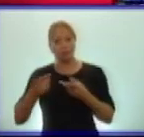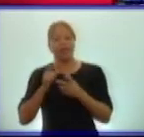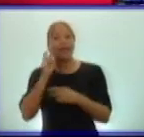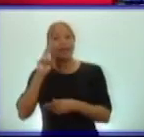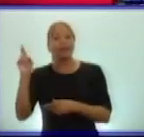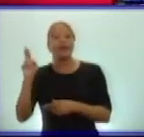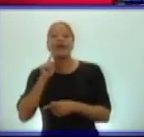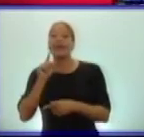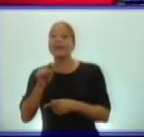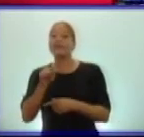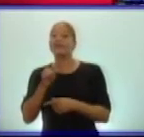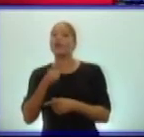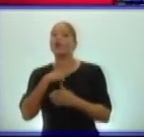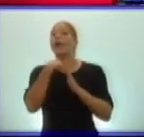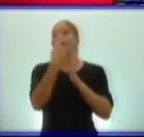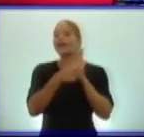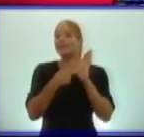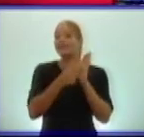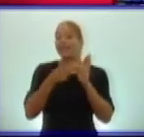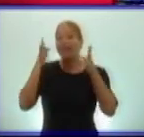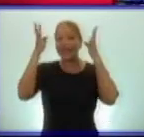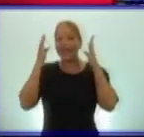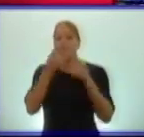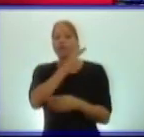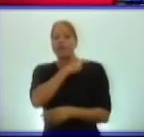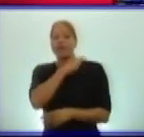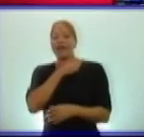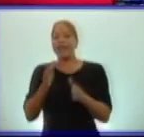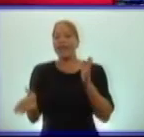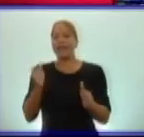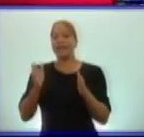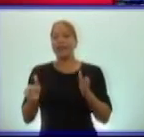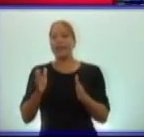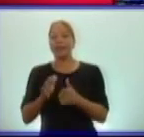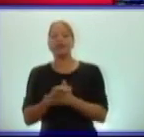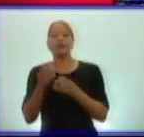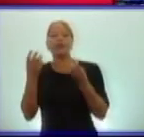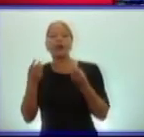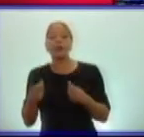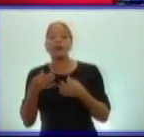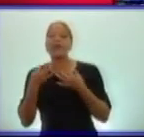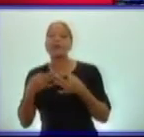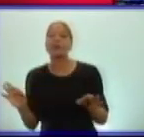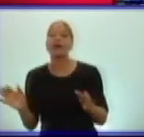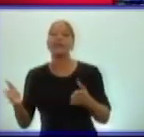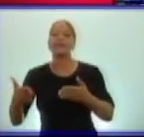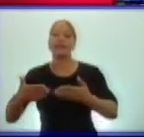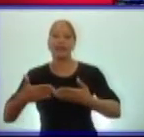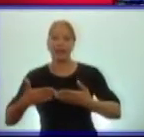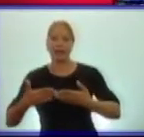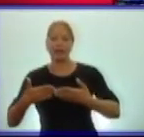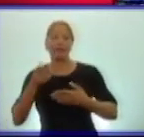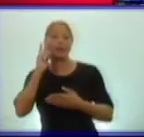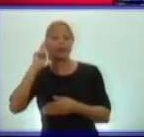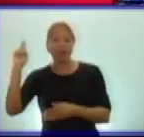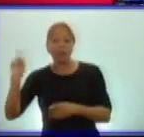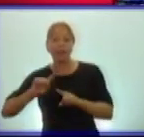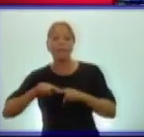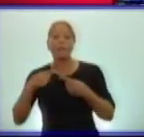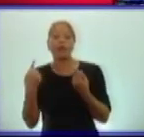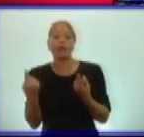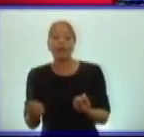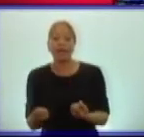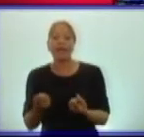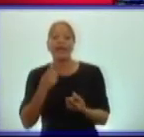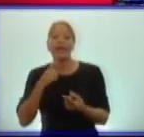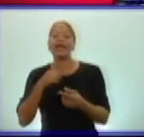al régimen feudal en su etapa de formación. Una economía natural y cerrada. Pero ¿recuerdan ustedes por qué